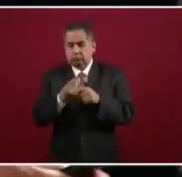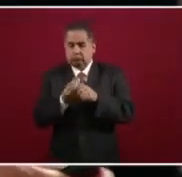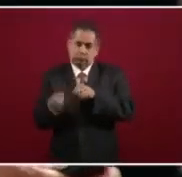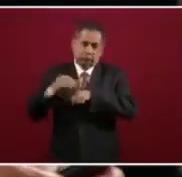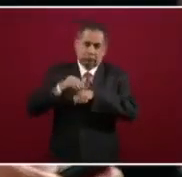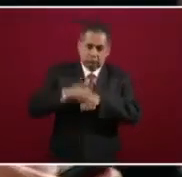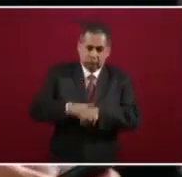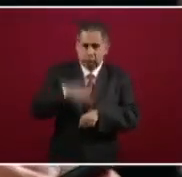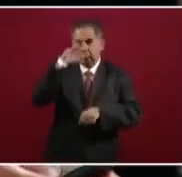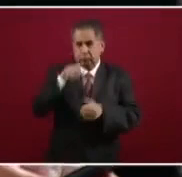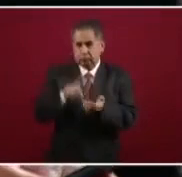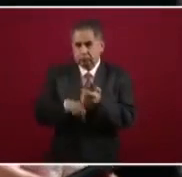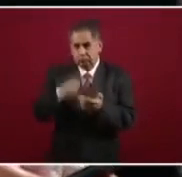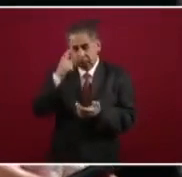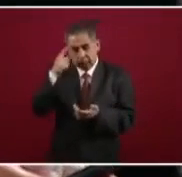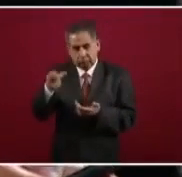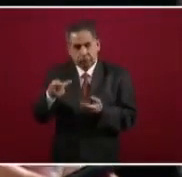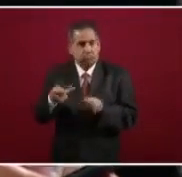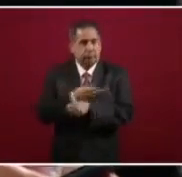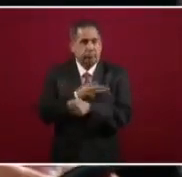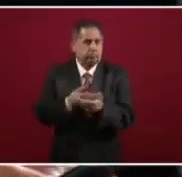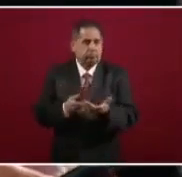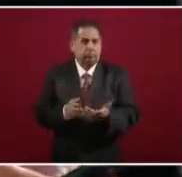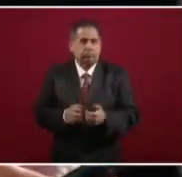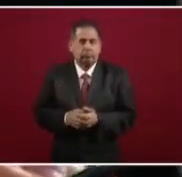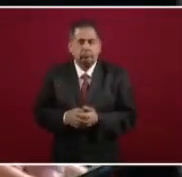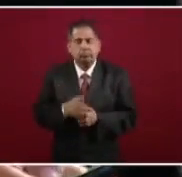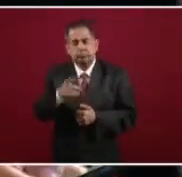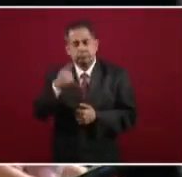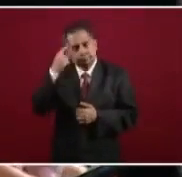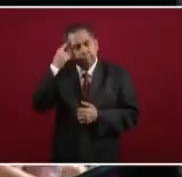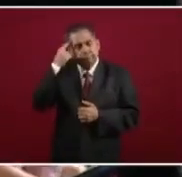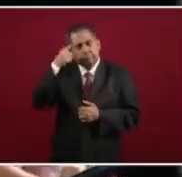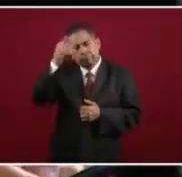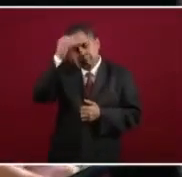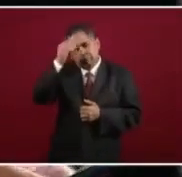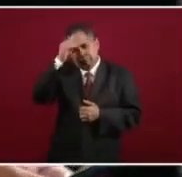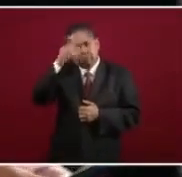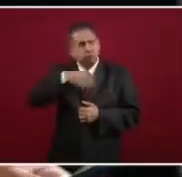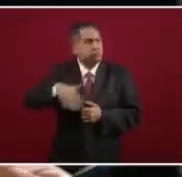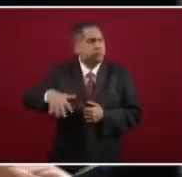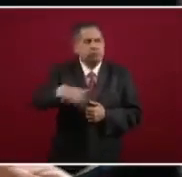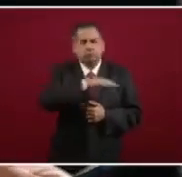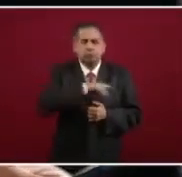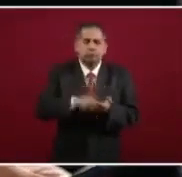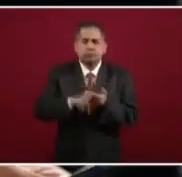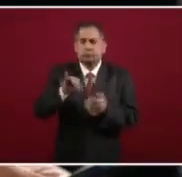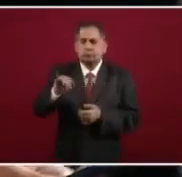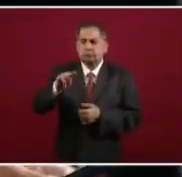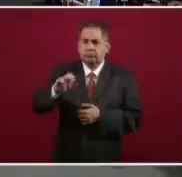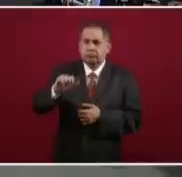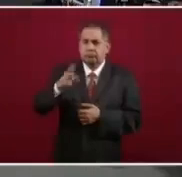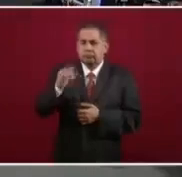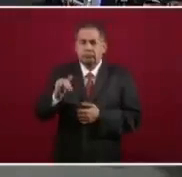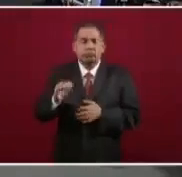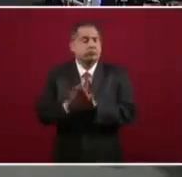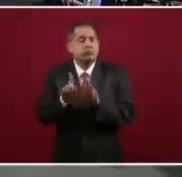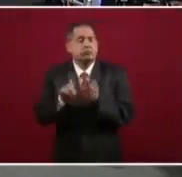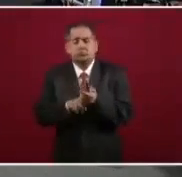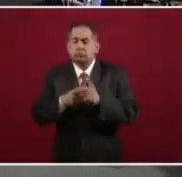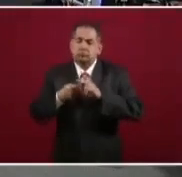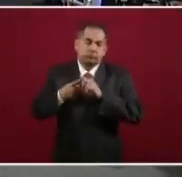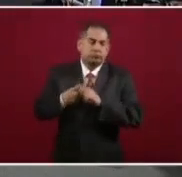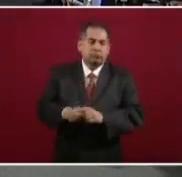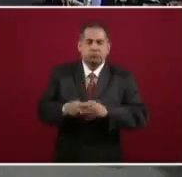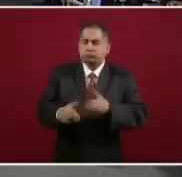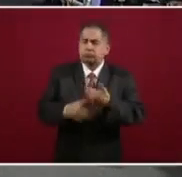tiempo perdido el espacio perdido cuál es su lectura de estos estas cifras del inegi y pues cuando se va a empezar a